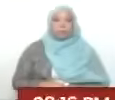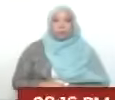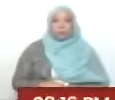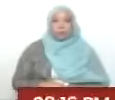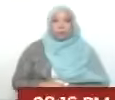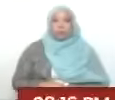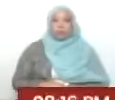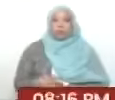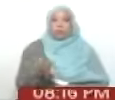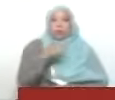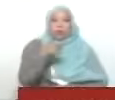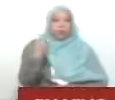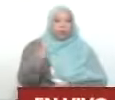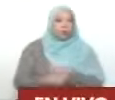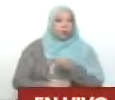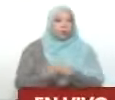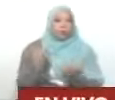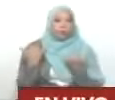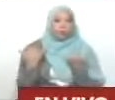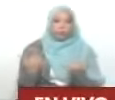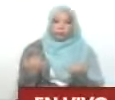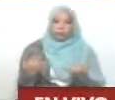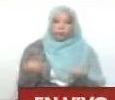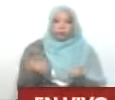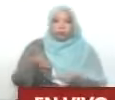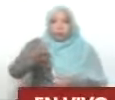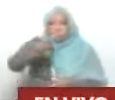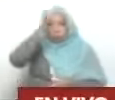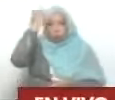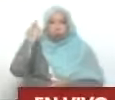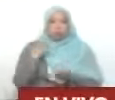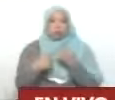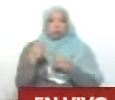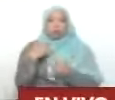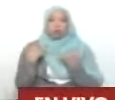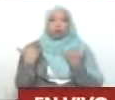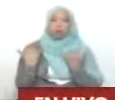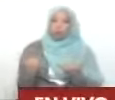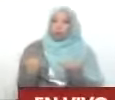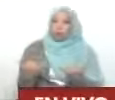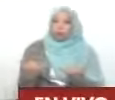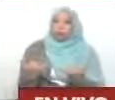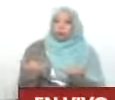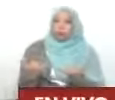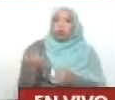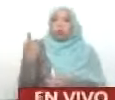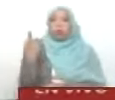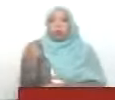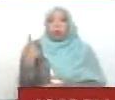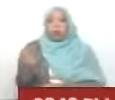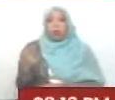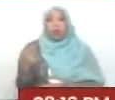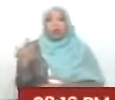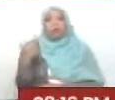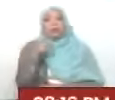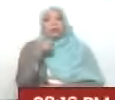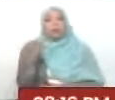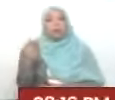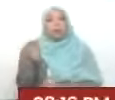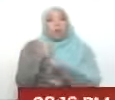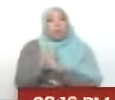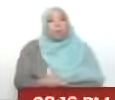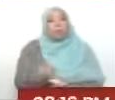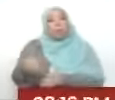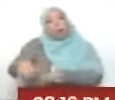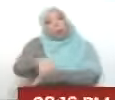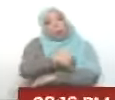Porque Pataruco, Ecarri, para ser Gallo Fino, compadre, te faltan muchos kilómetros, ¿oíste? Te espero en las